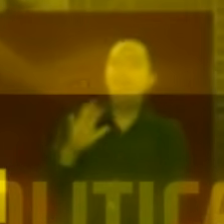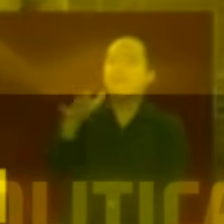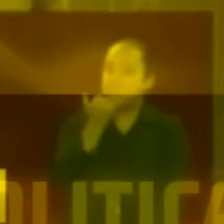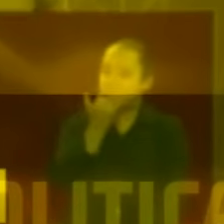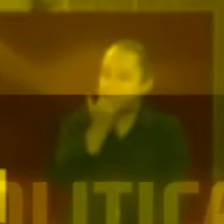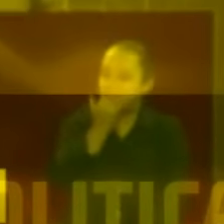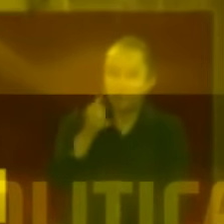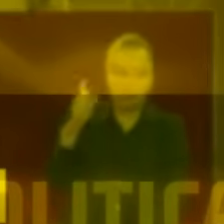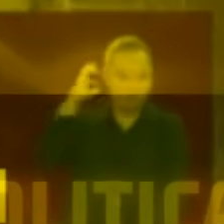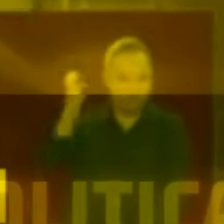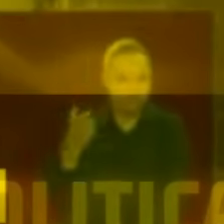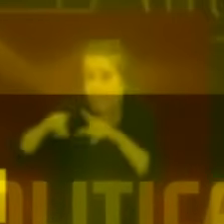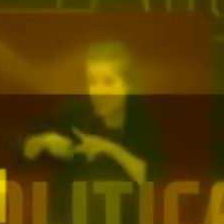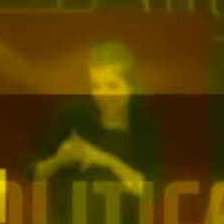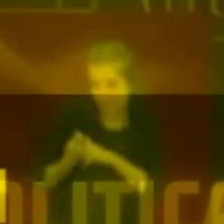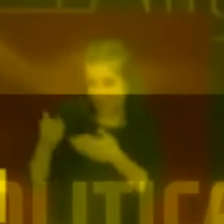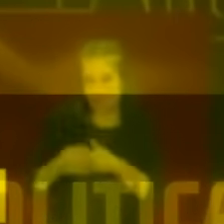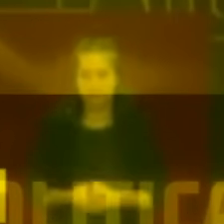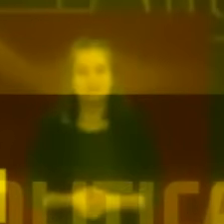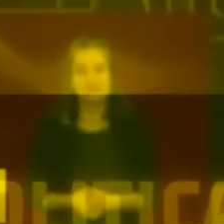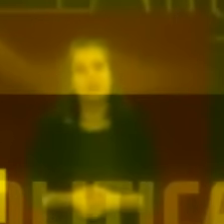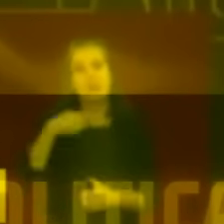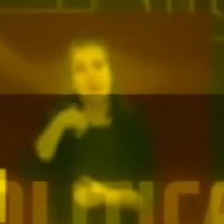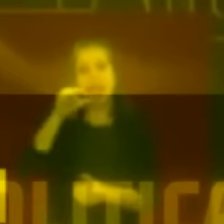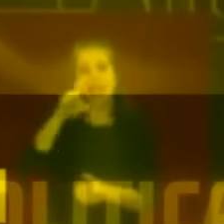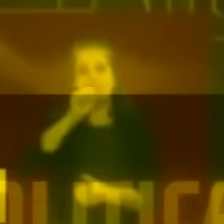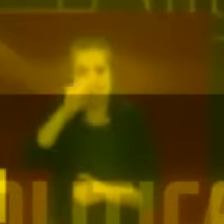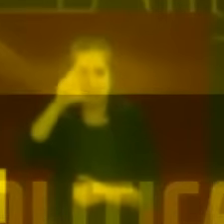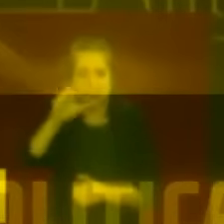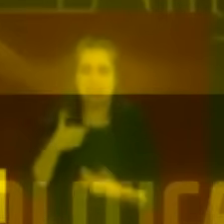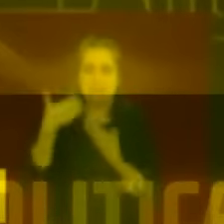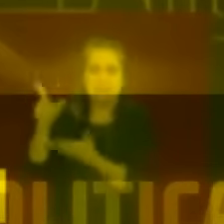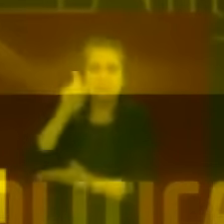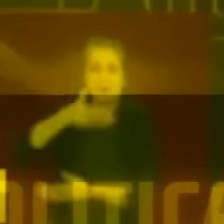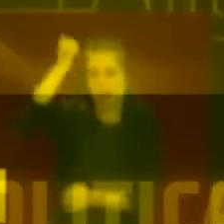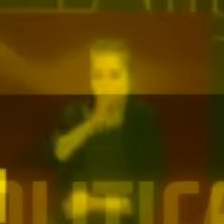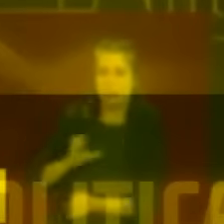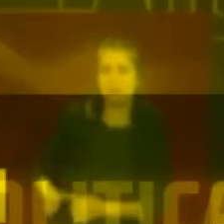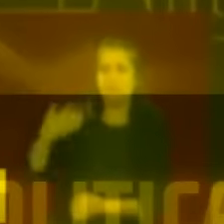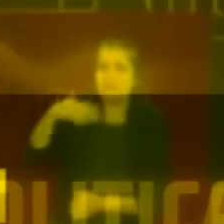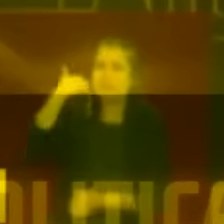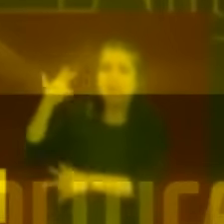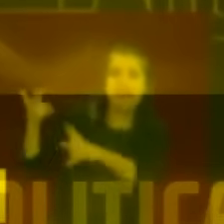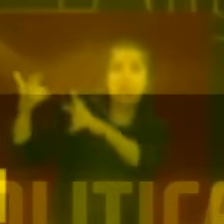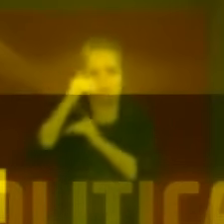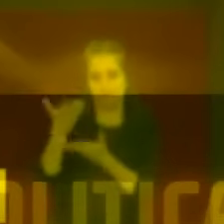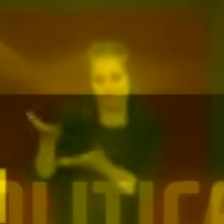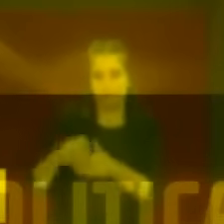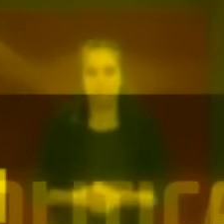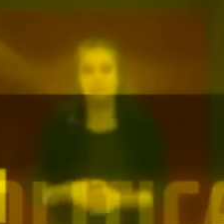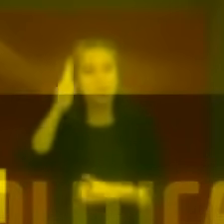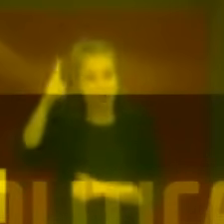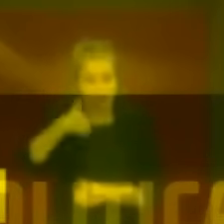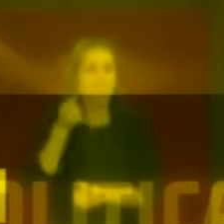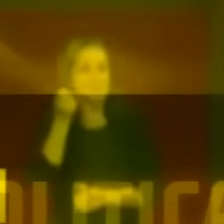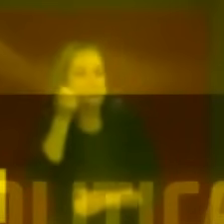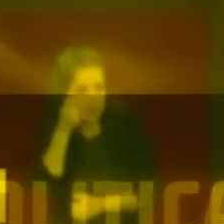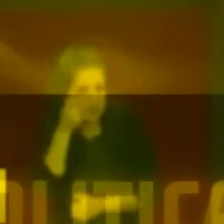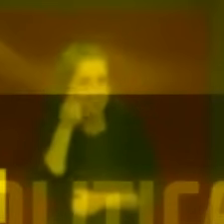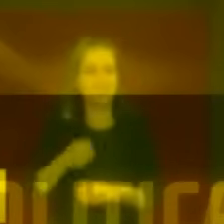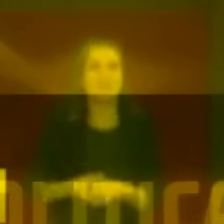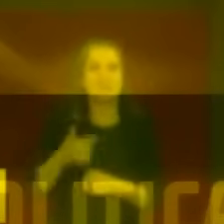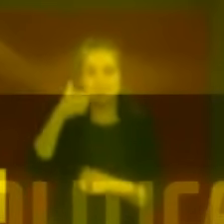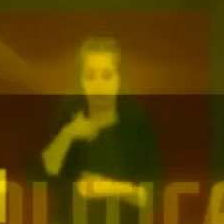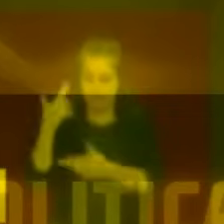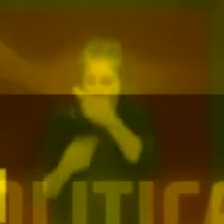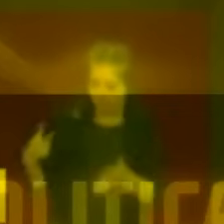siempre, en este caso, nunca dimos la autorización de esa construcción, nunca, y que lo demuestre. Y se